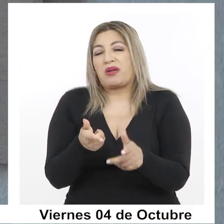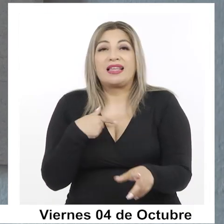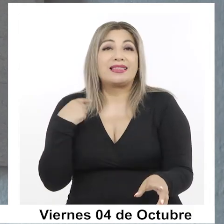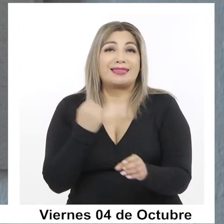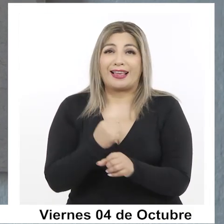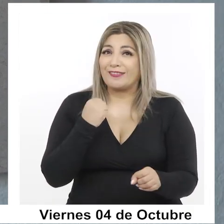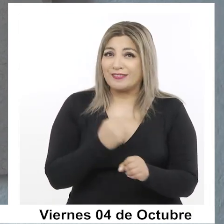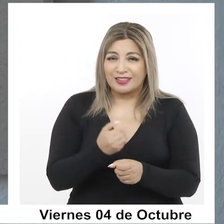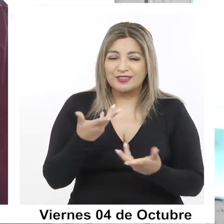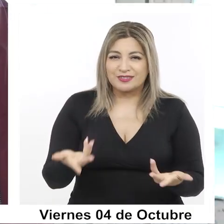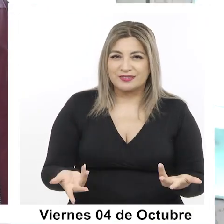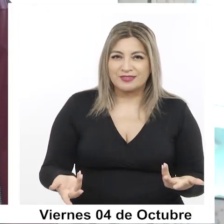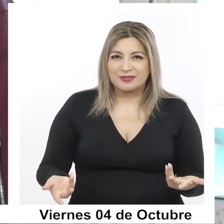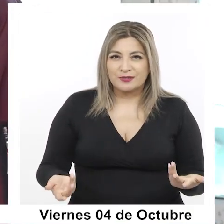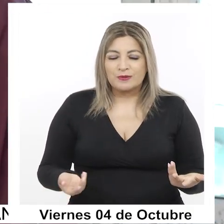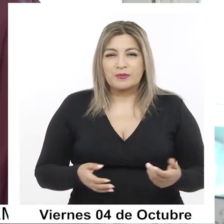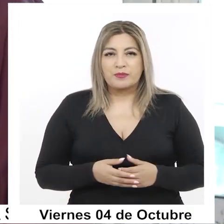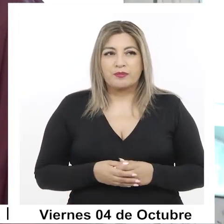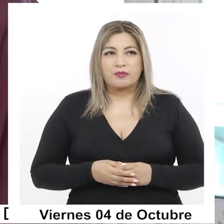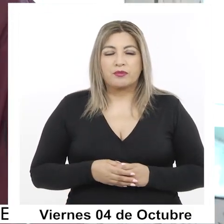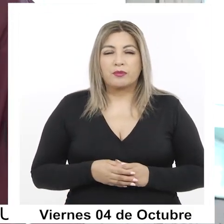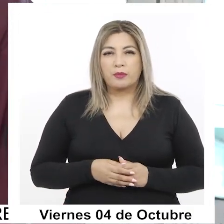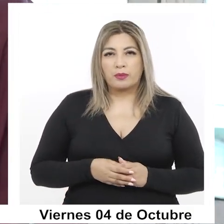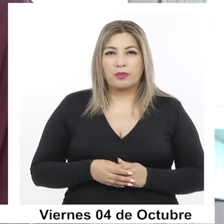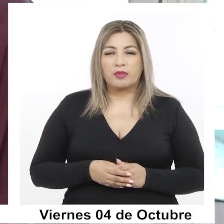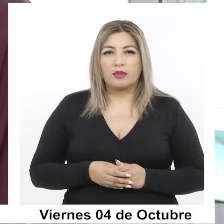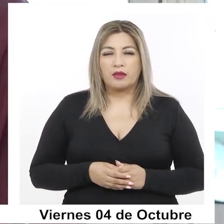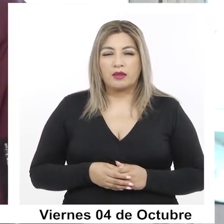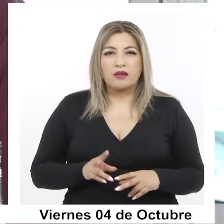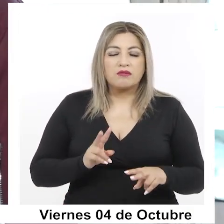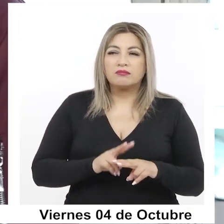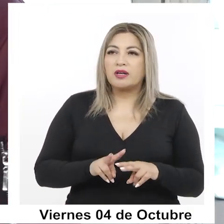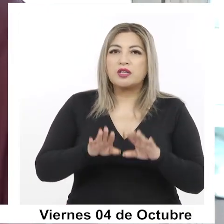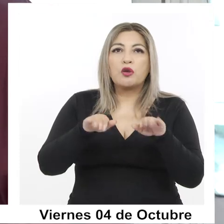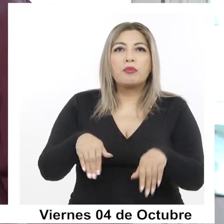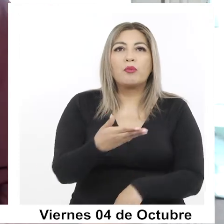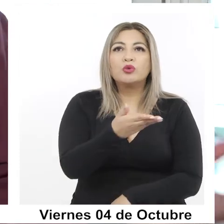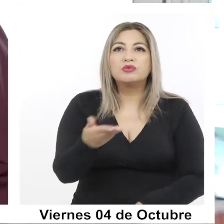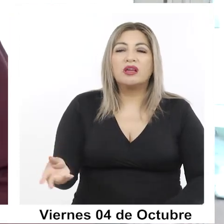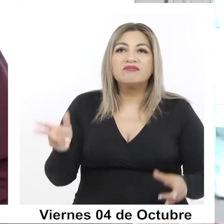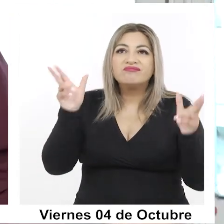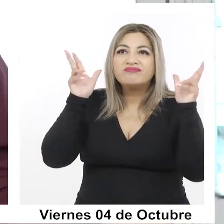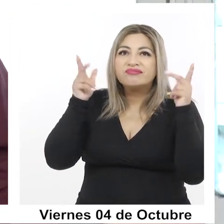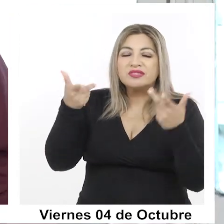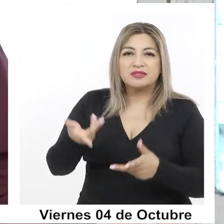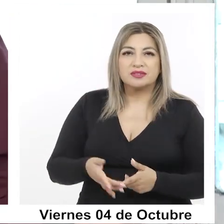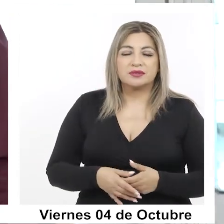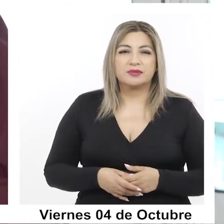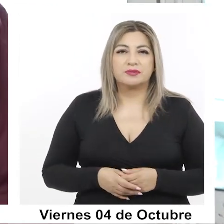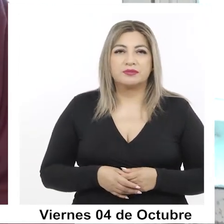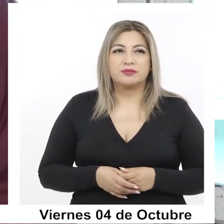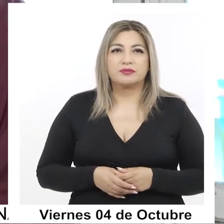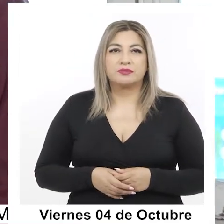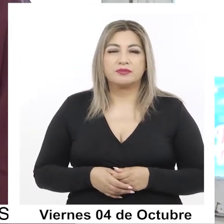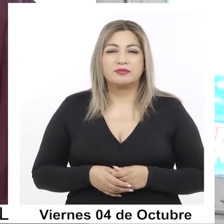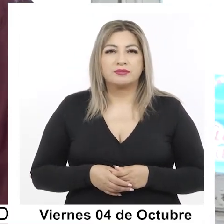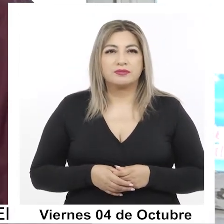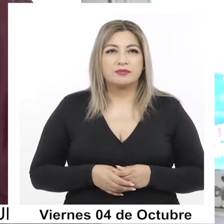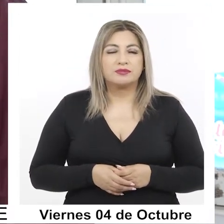magnitud. Y con ello logran justamente lo que muchos de ustedes ya han dicho, que es proteger